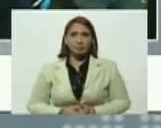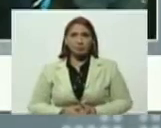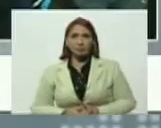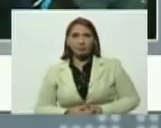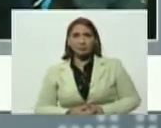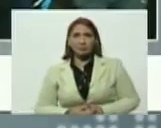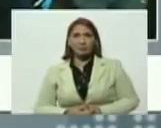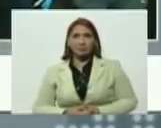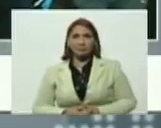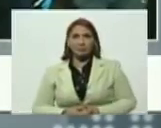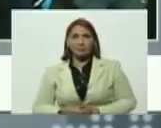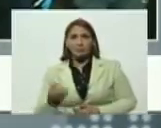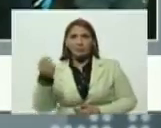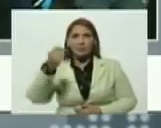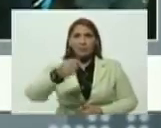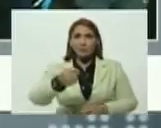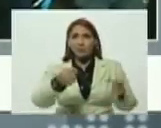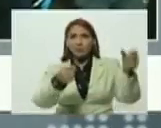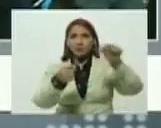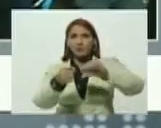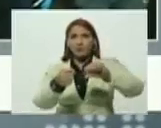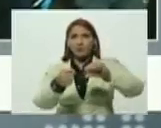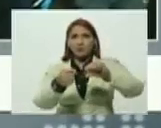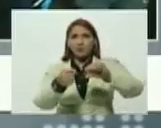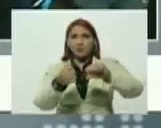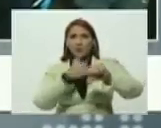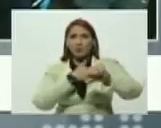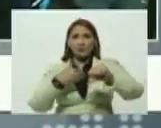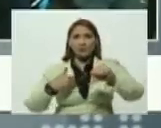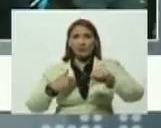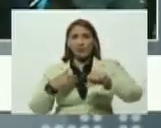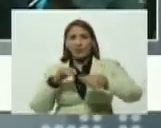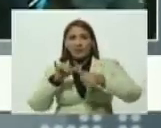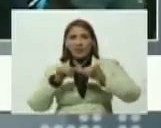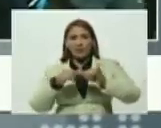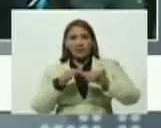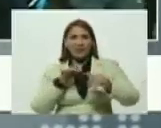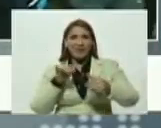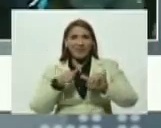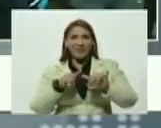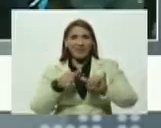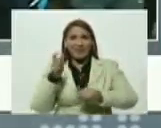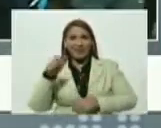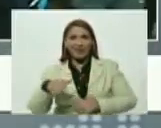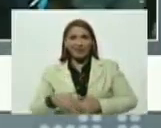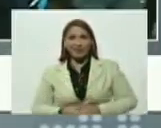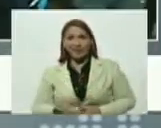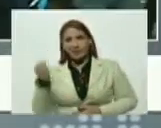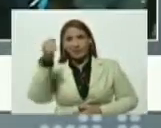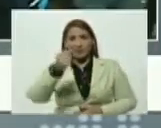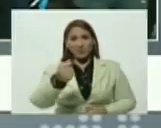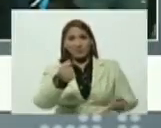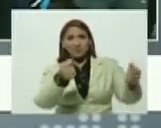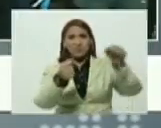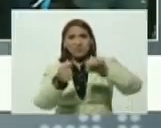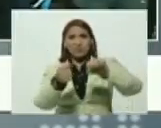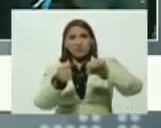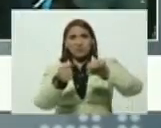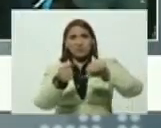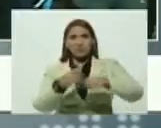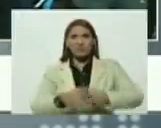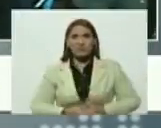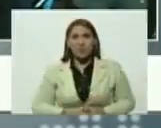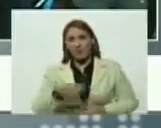Meli, la cabillera, que quiere ser ingeniera, pone la cabilla, pone el